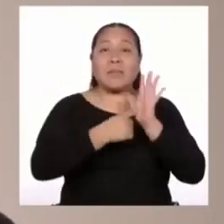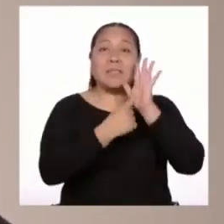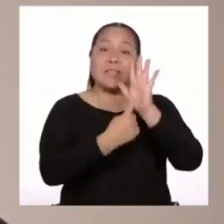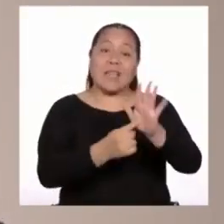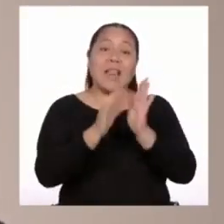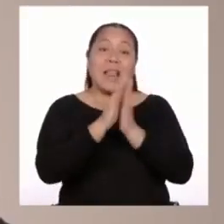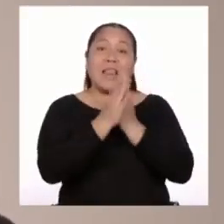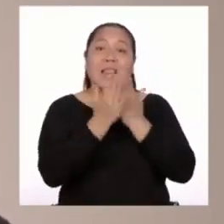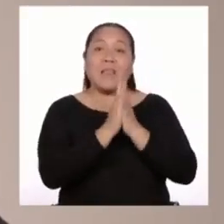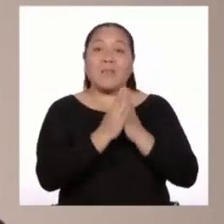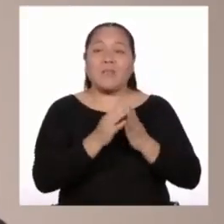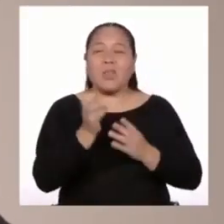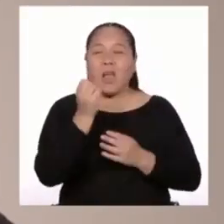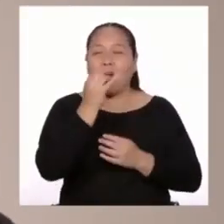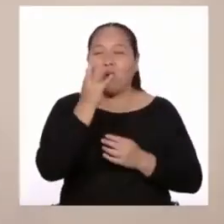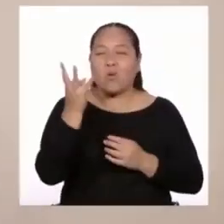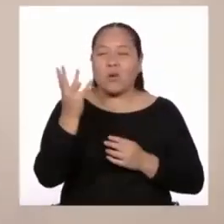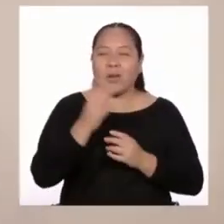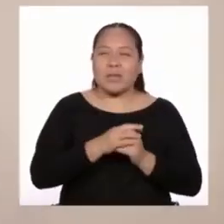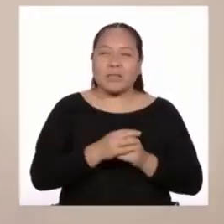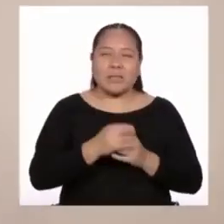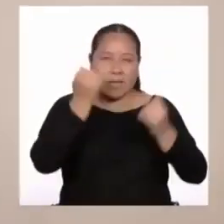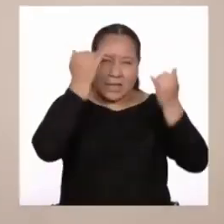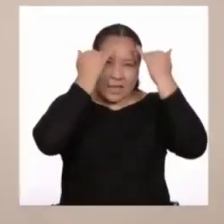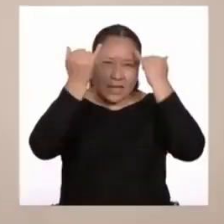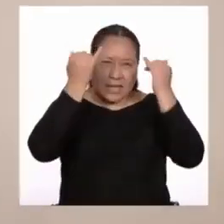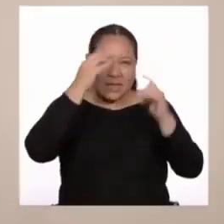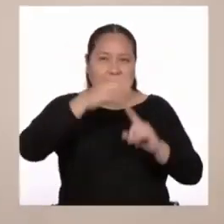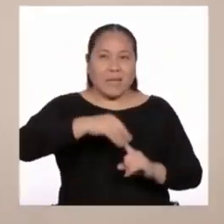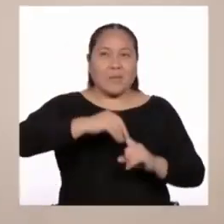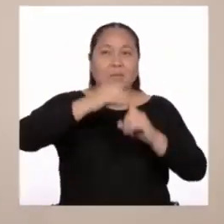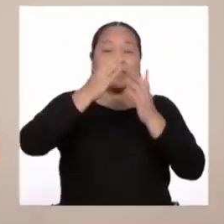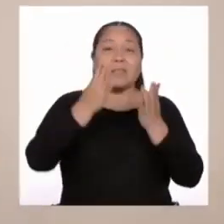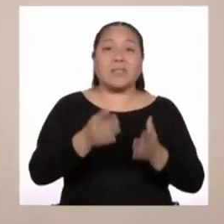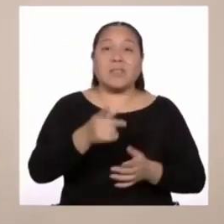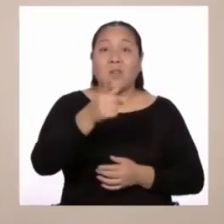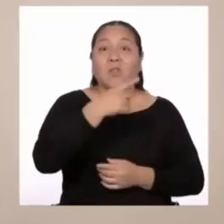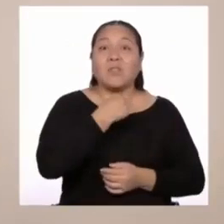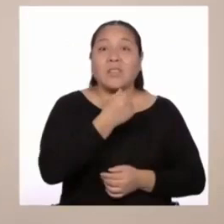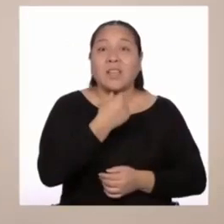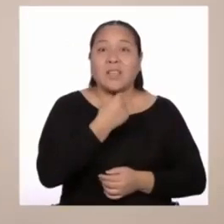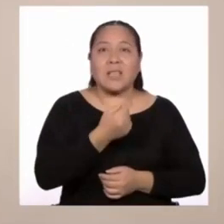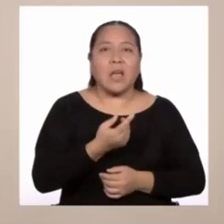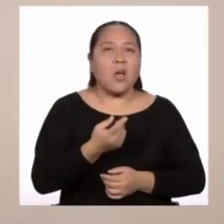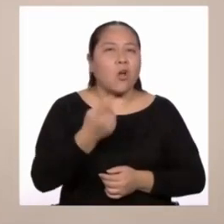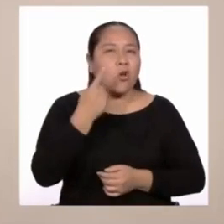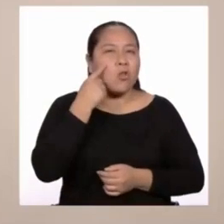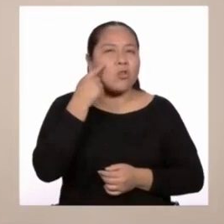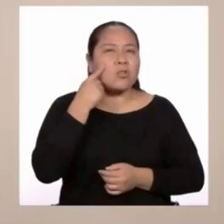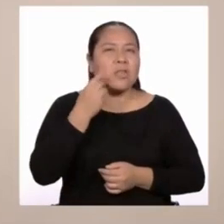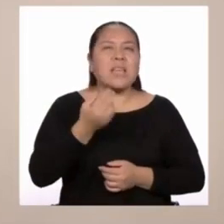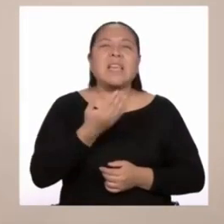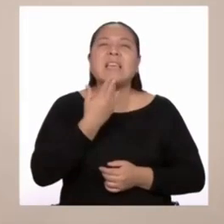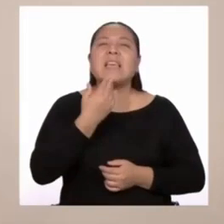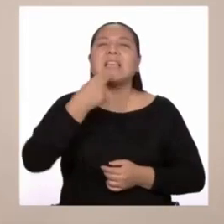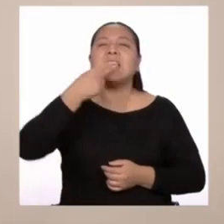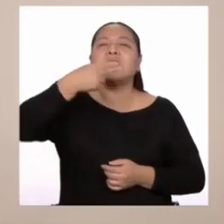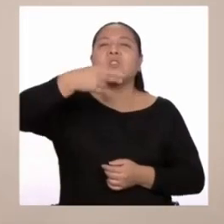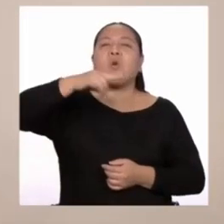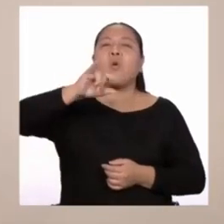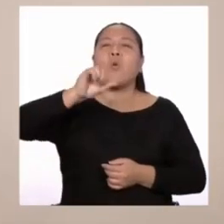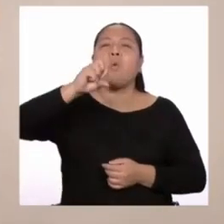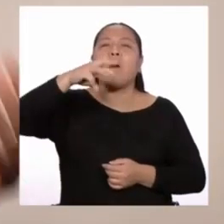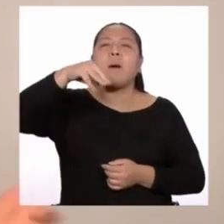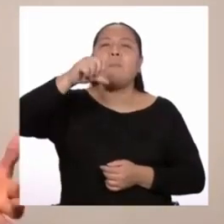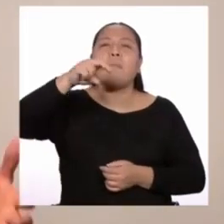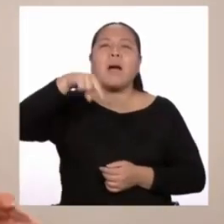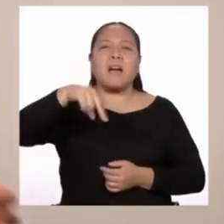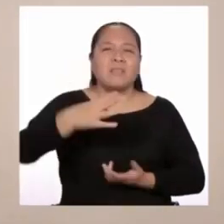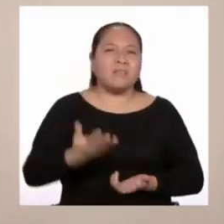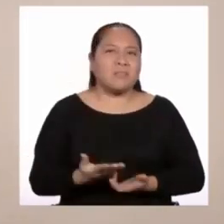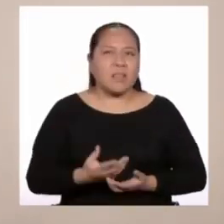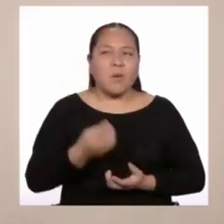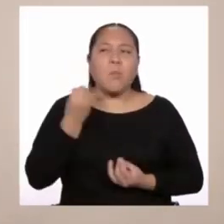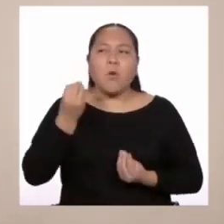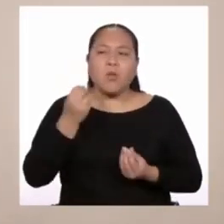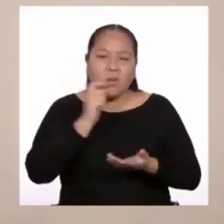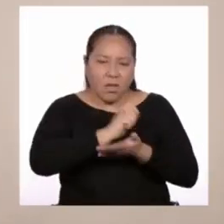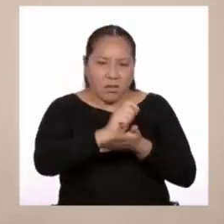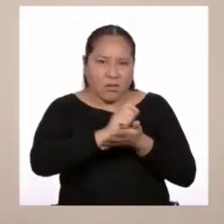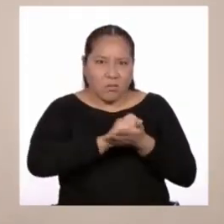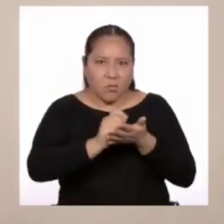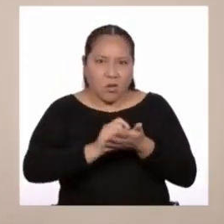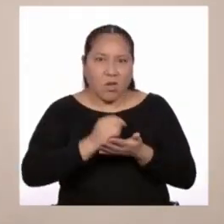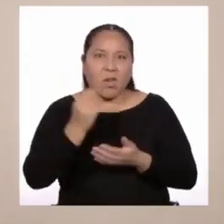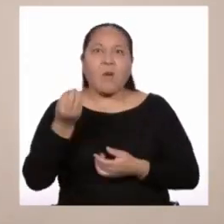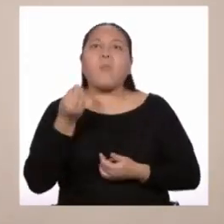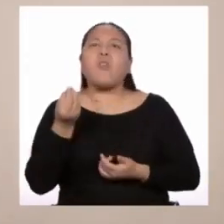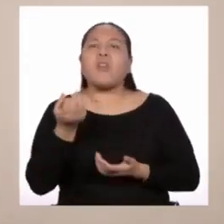algunas apreciaciones de especialistas. ¿Te gustaría saber quién es Guamán Poma de Ayala? ¿Y por qué escribió este texto y dibujó